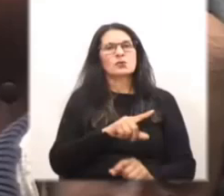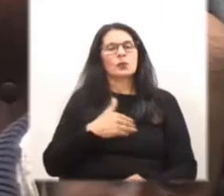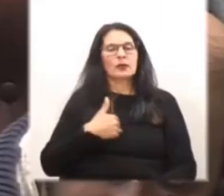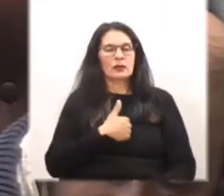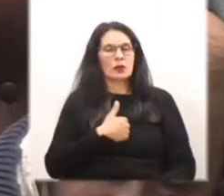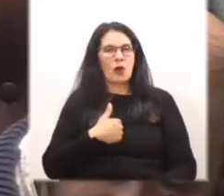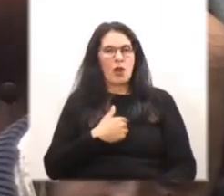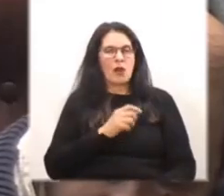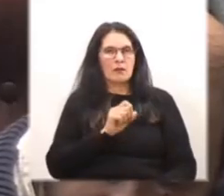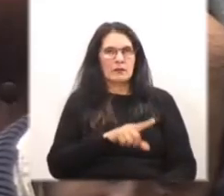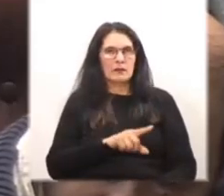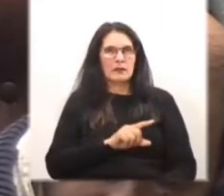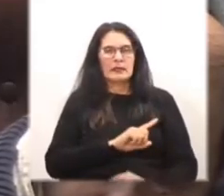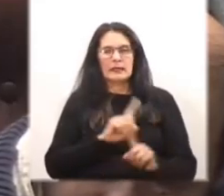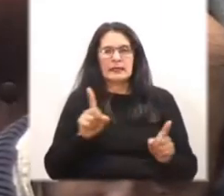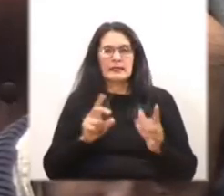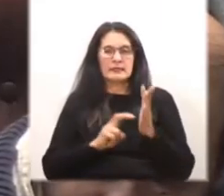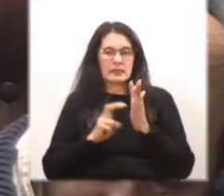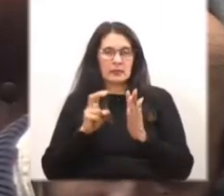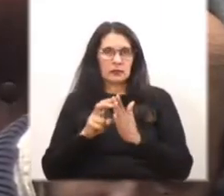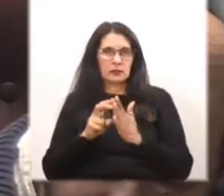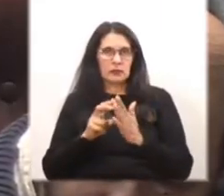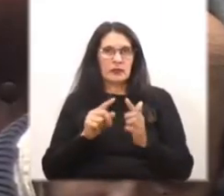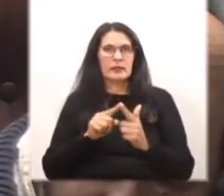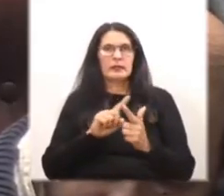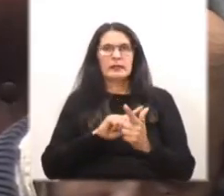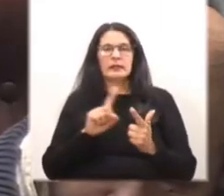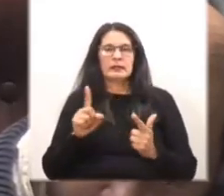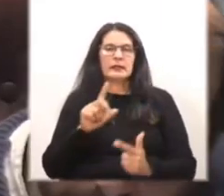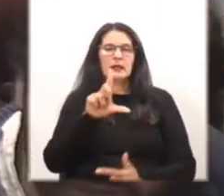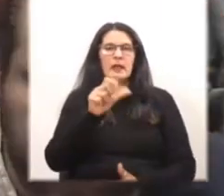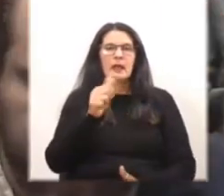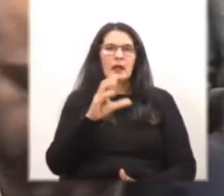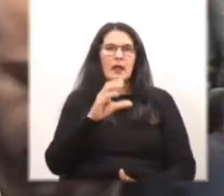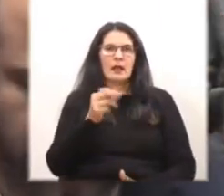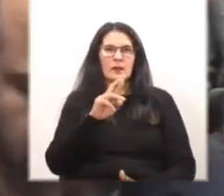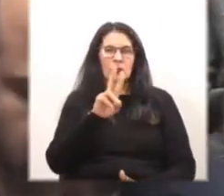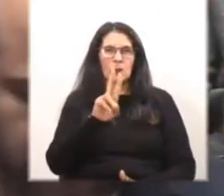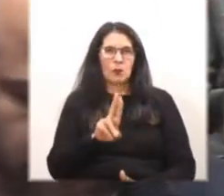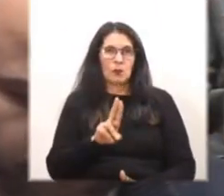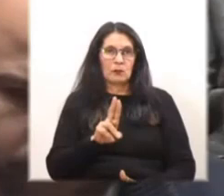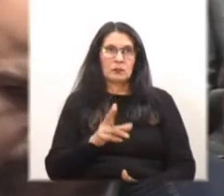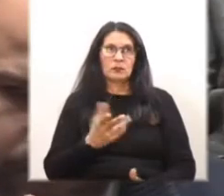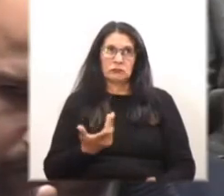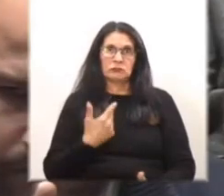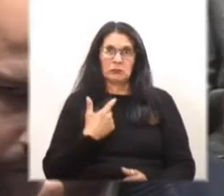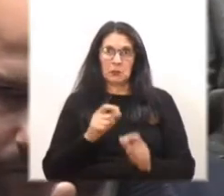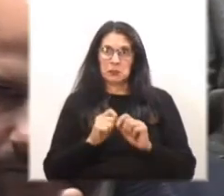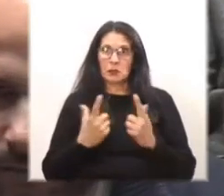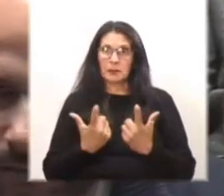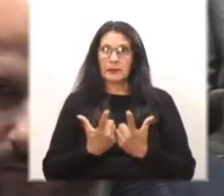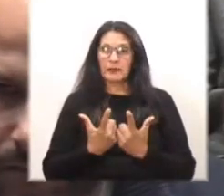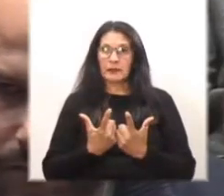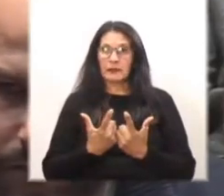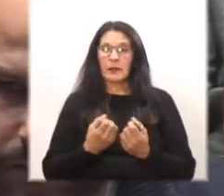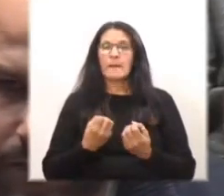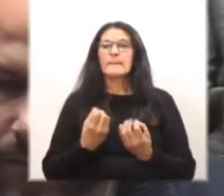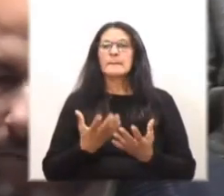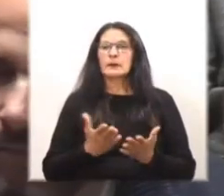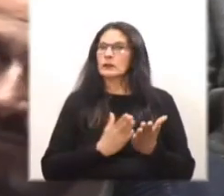contralor ni en Salto Grande ni en la CARU. Cosa llamativa, porque